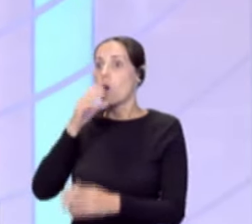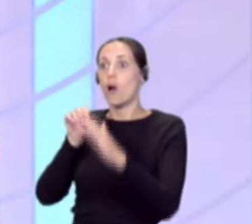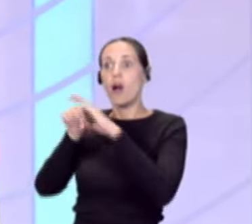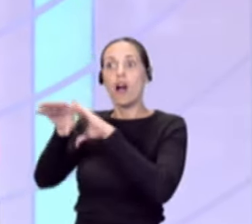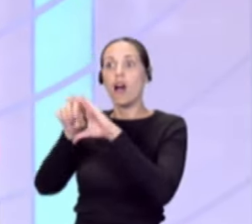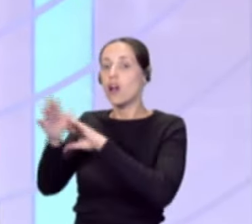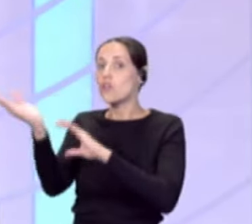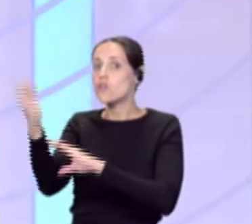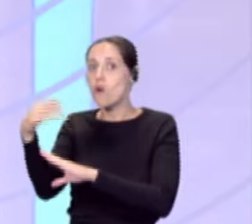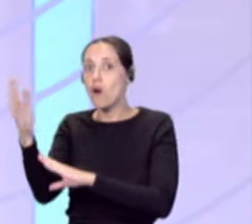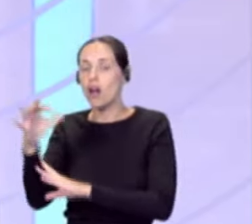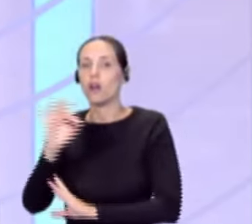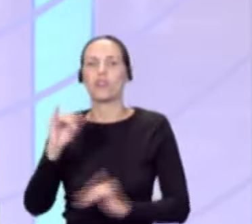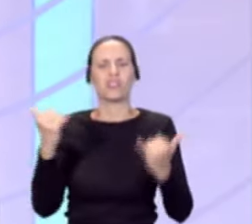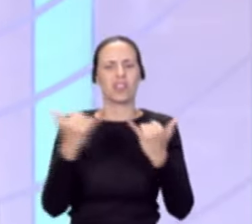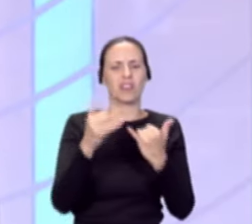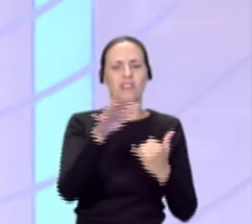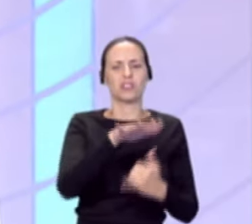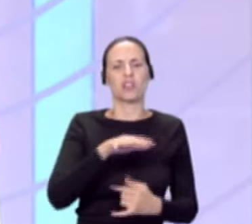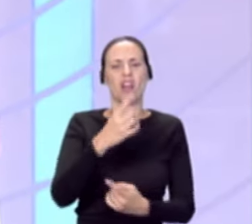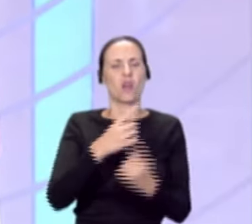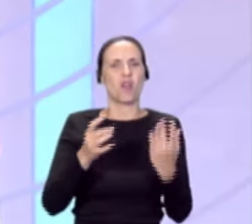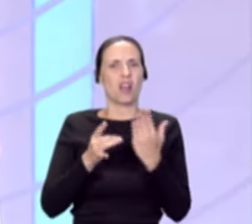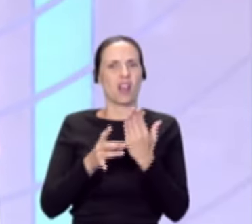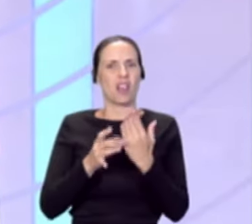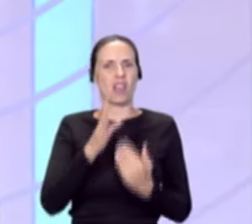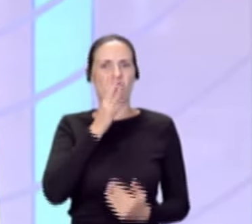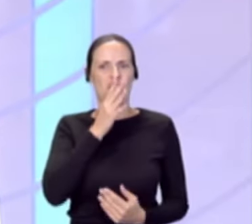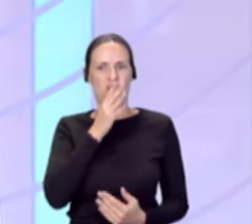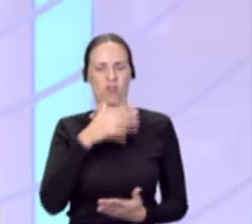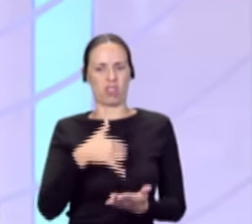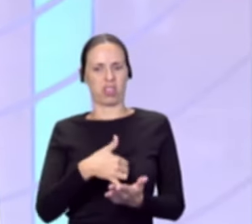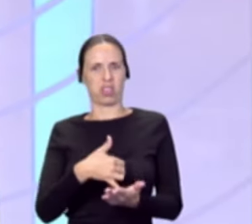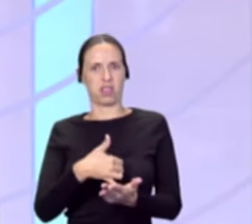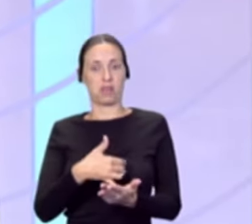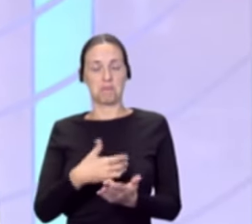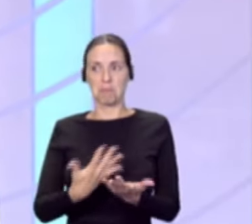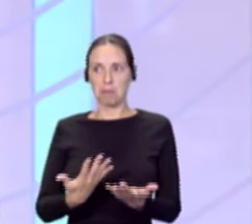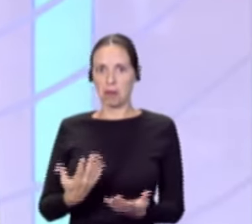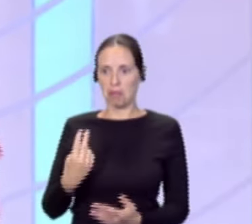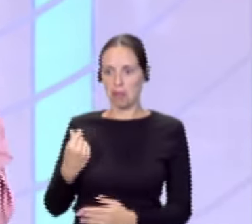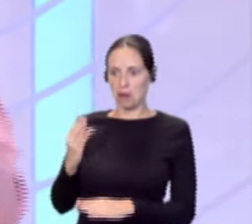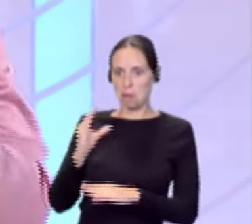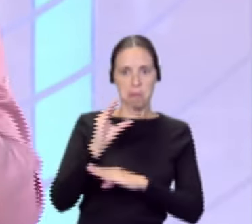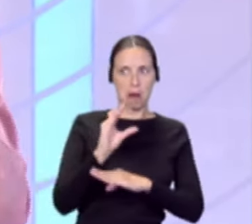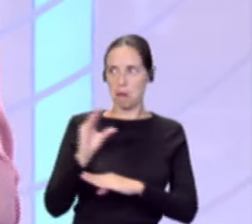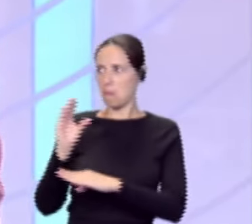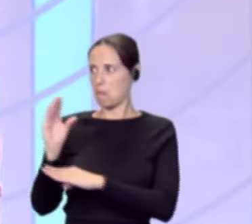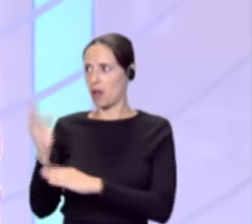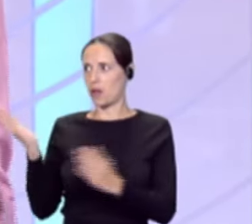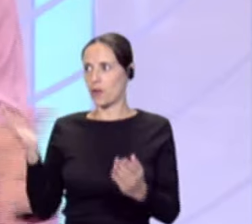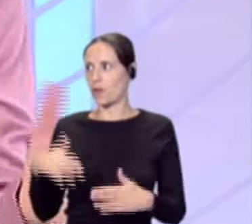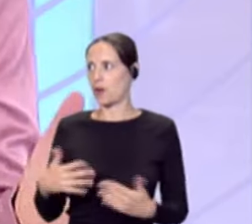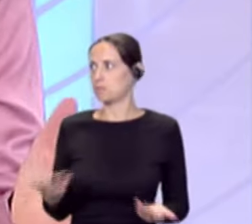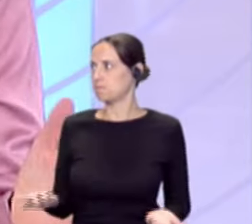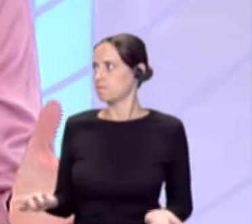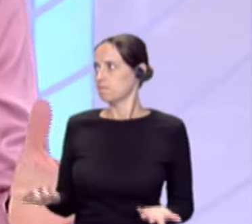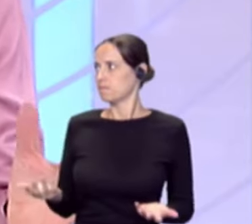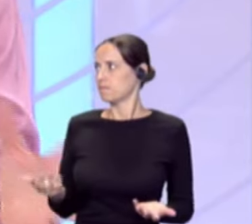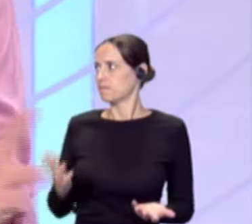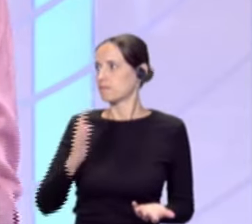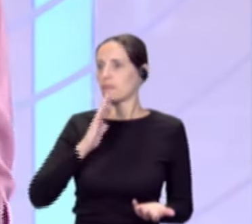Tenerife y no se invierte en este tipo de elementos. O sea, la verdad que parece como que hay unos discursos que van